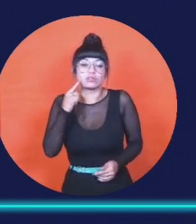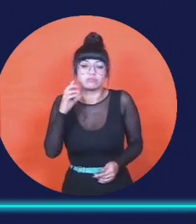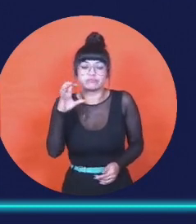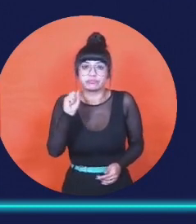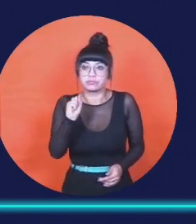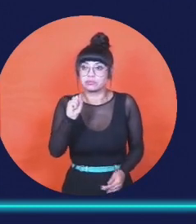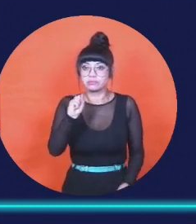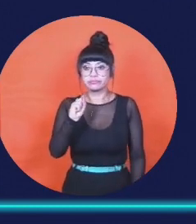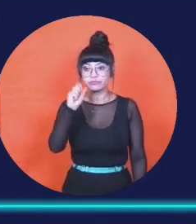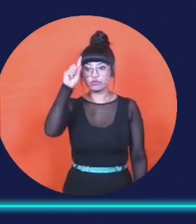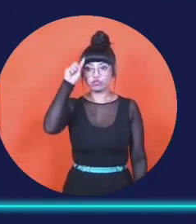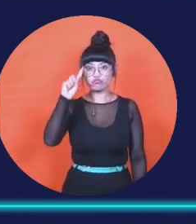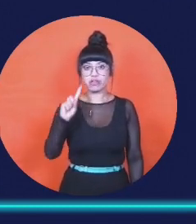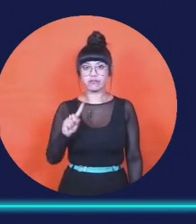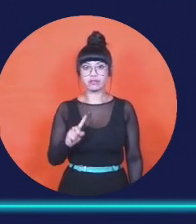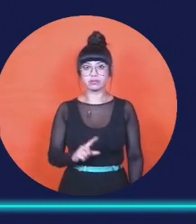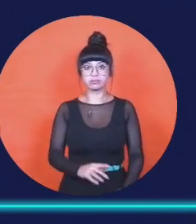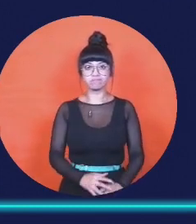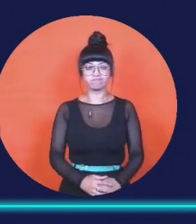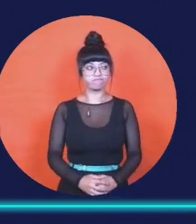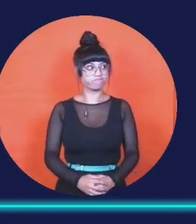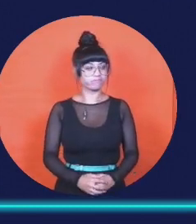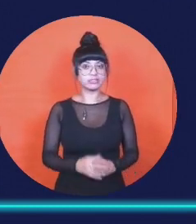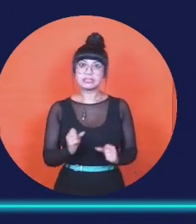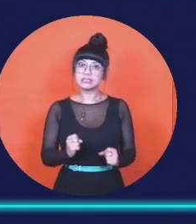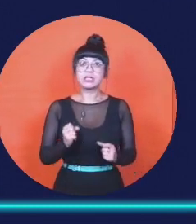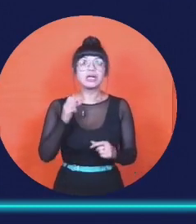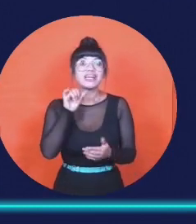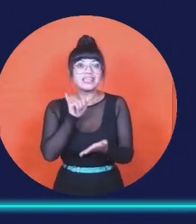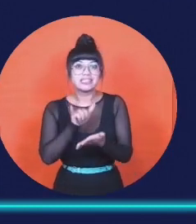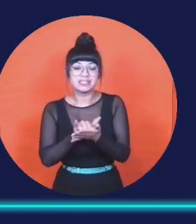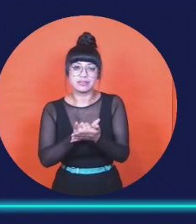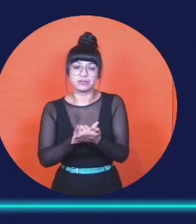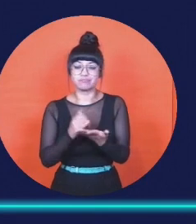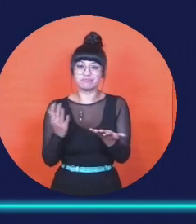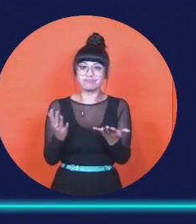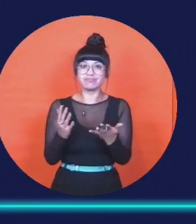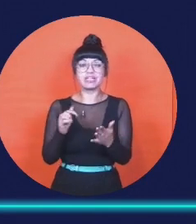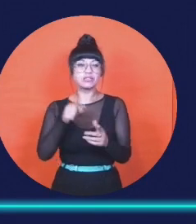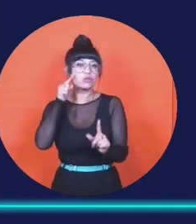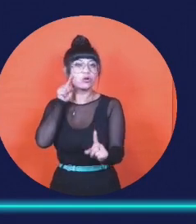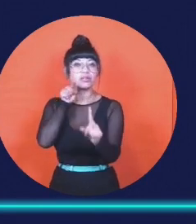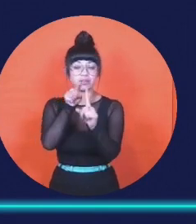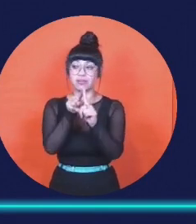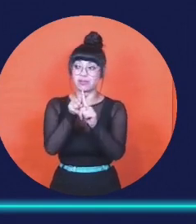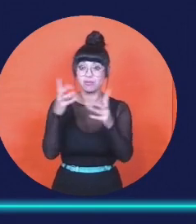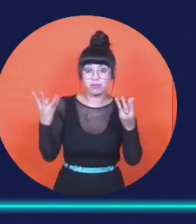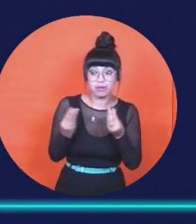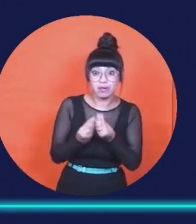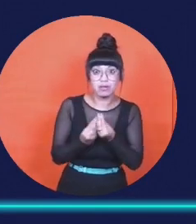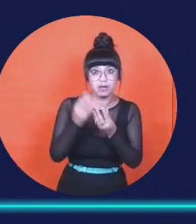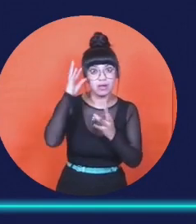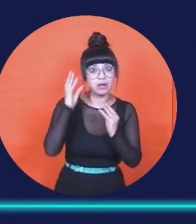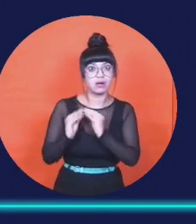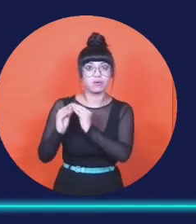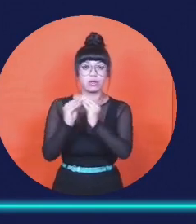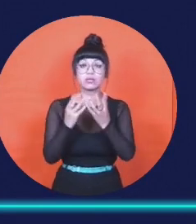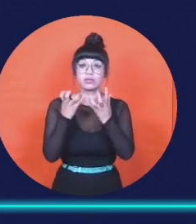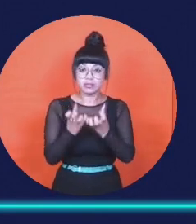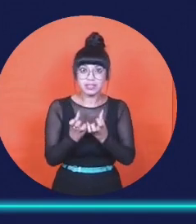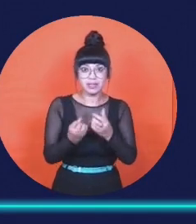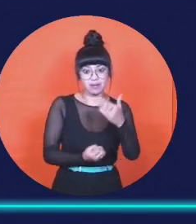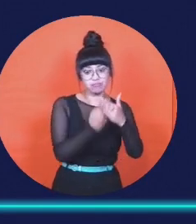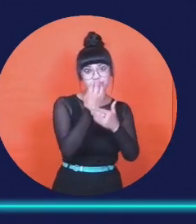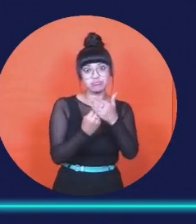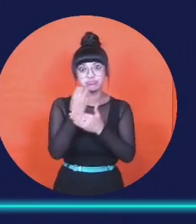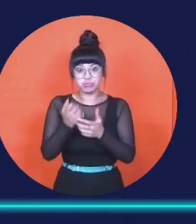no sabíamos mucho, la verdad. Entonces, nos teníamos un propósito conjunto y era que queríamos crear juegos y queríamos